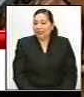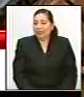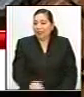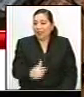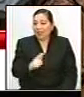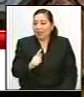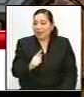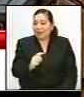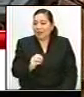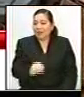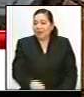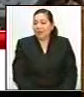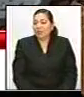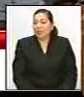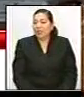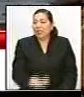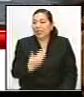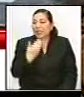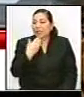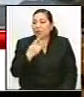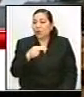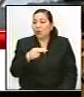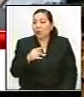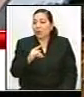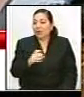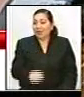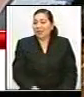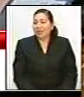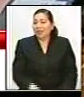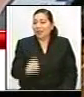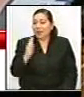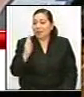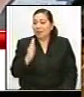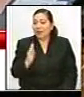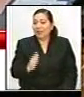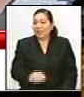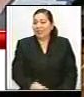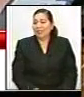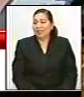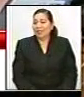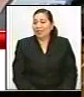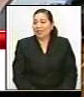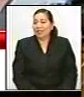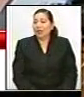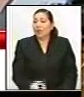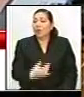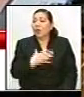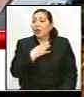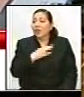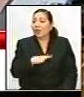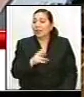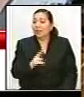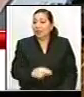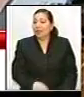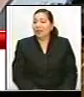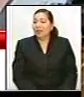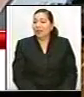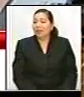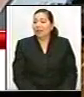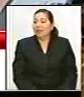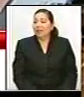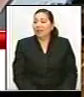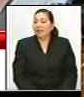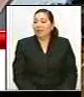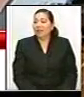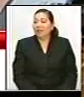Alberto León. ¿Y quién es tu nuera? Es una brasileña, le dije. ¿Y cuántos nietos tienes? 2. Corriendo